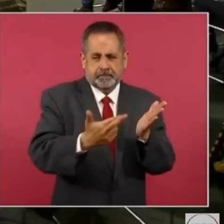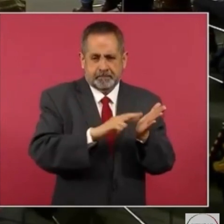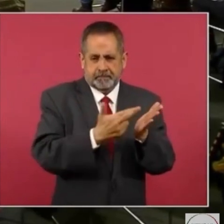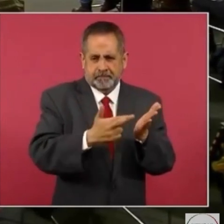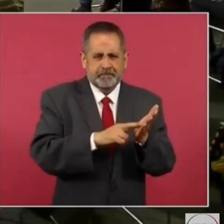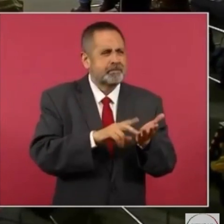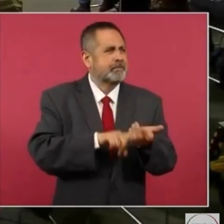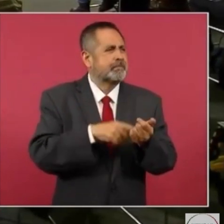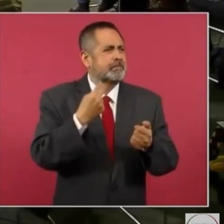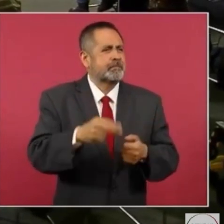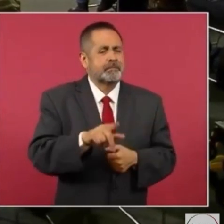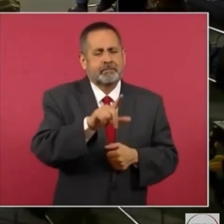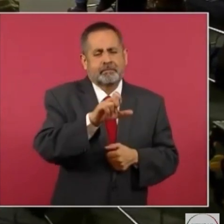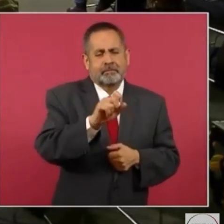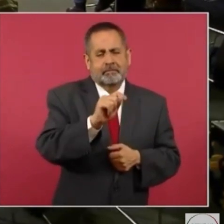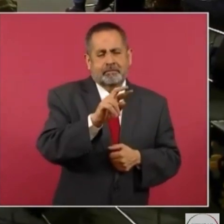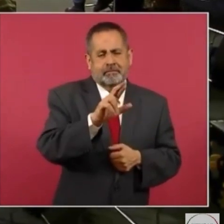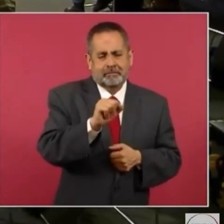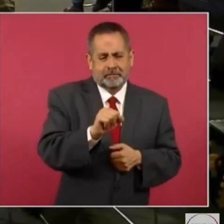Letras Libres,